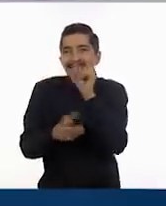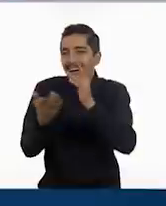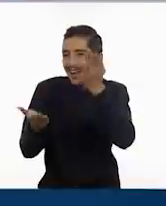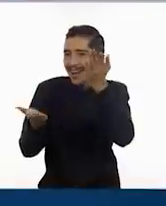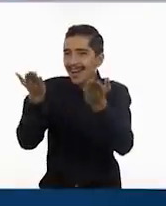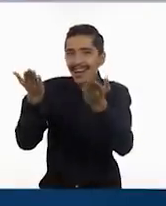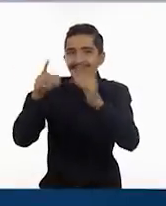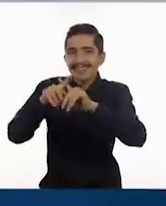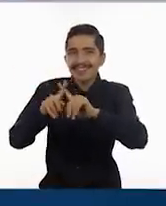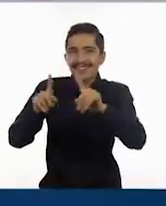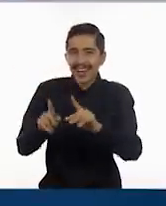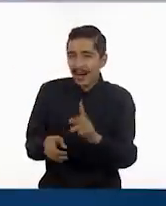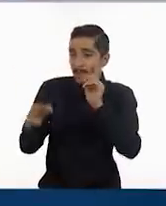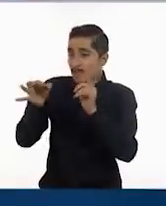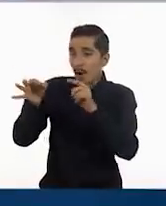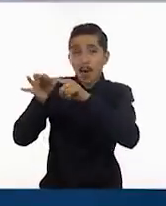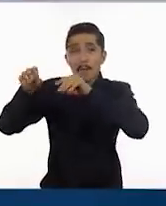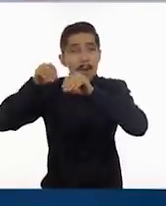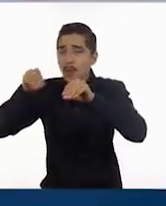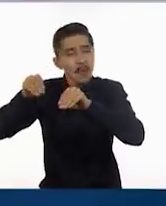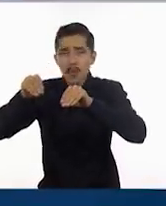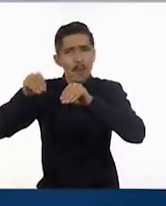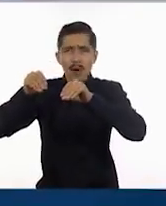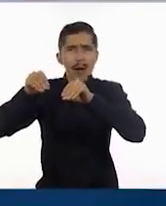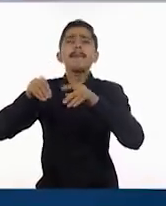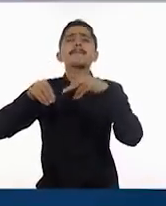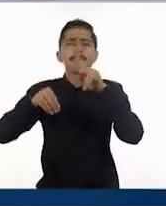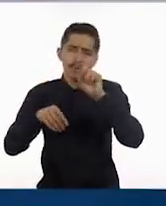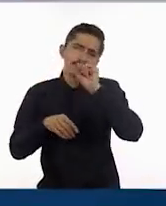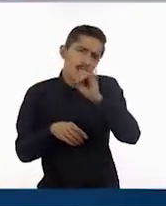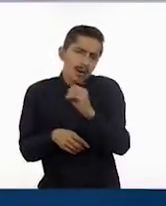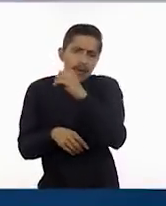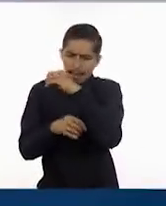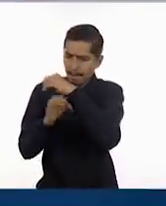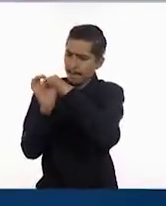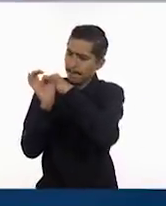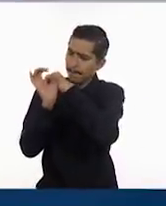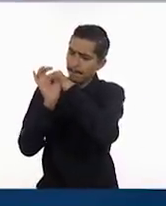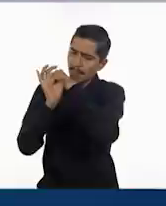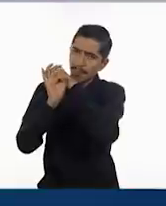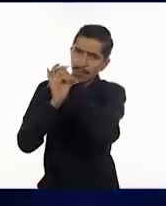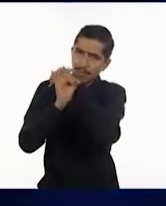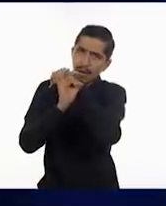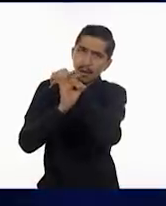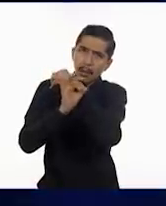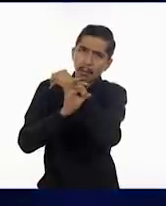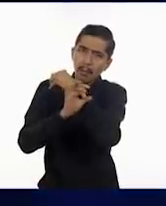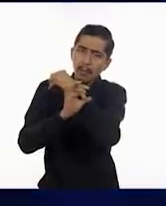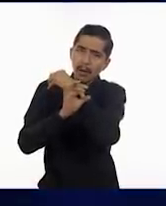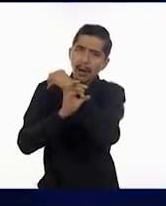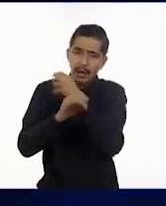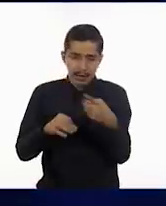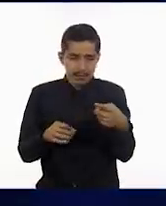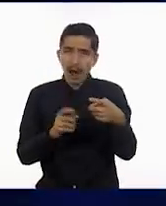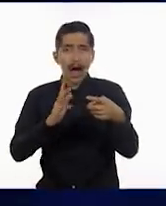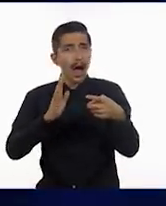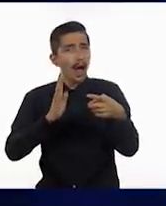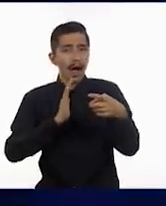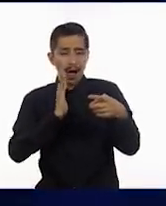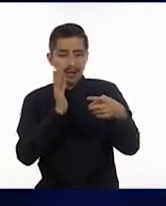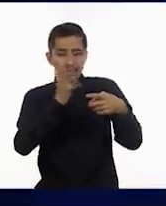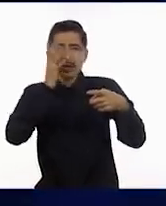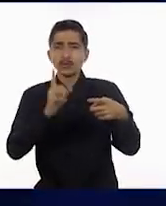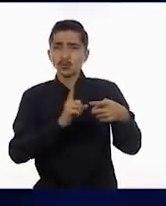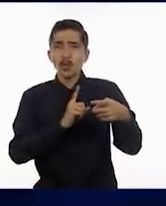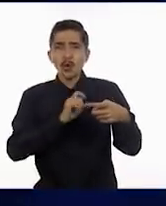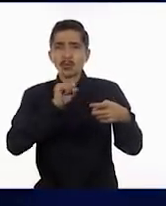Sí. Los óvulos no se mueven, pero sí los transportan, y el espermatozoide sí se mueve por sí solo. Muy bien. Y veo que ahí